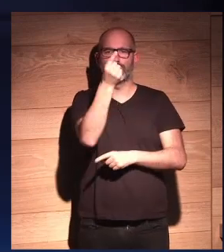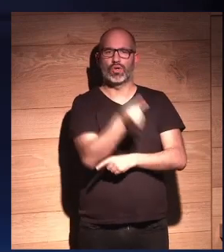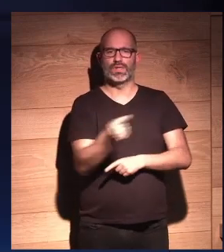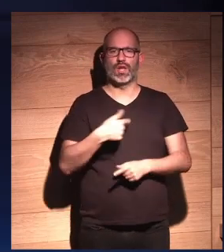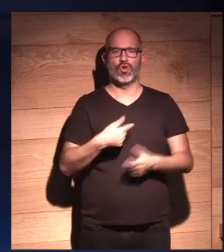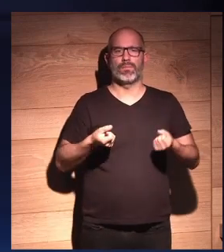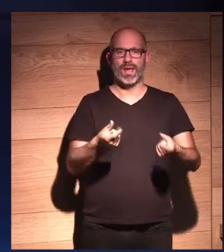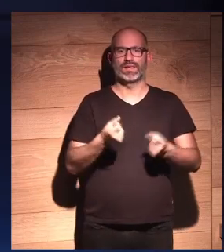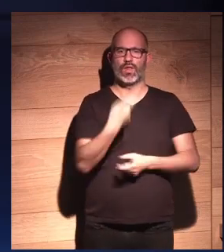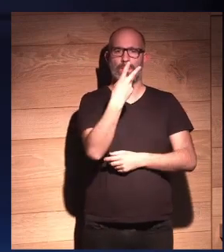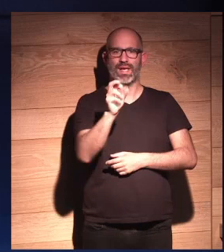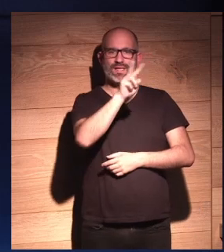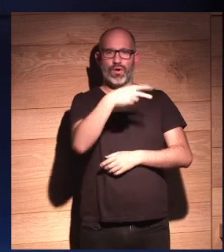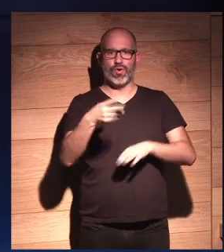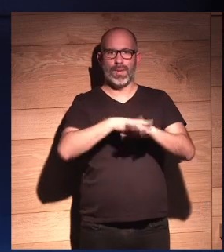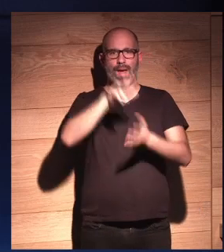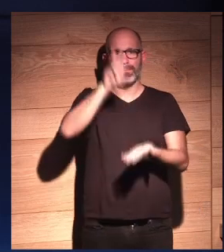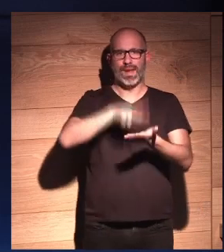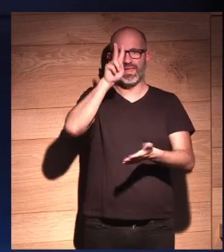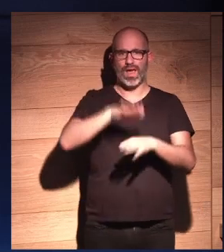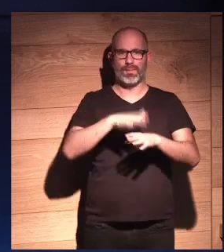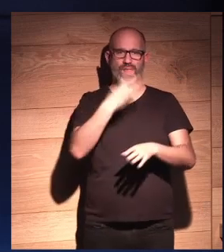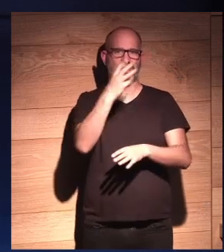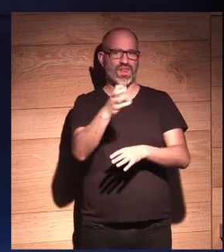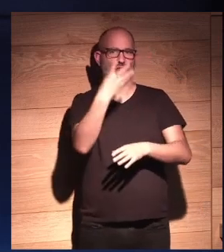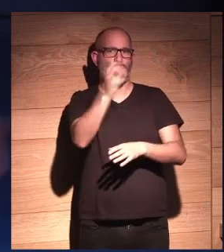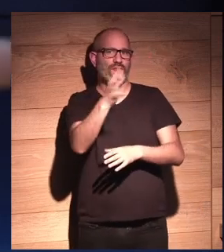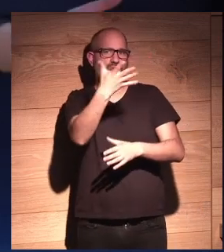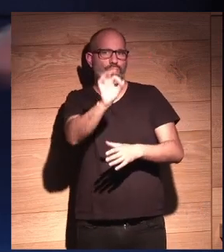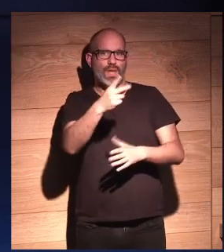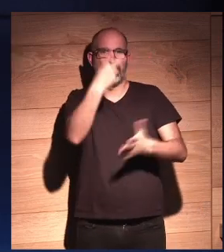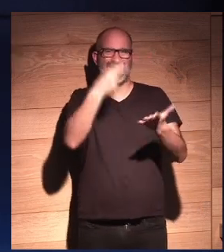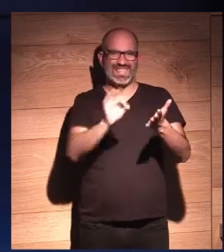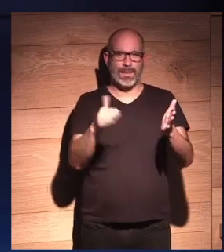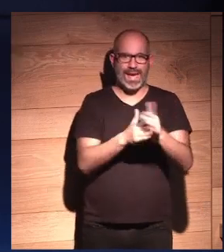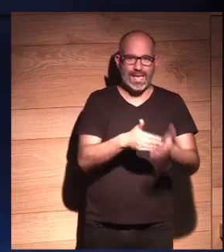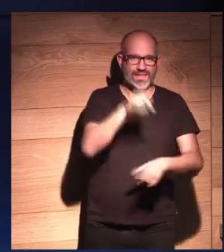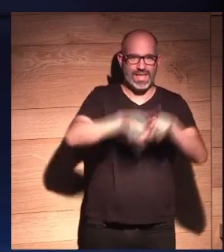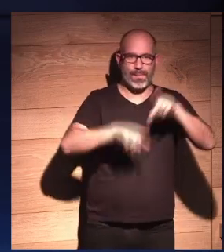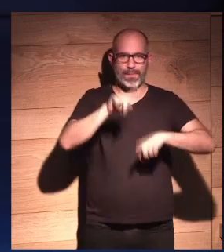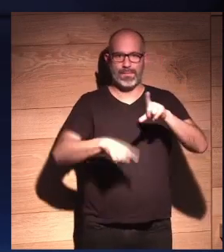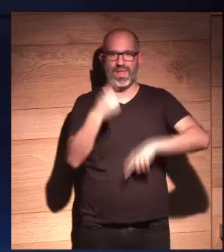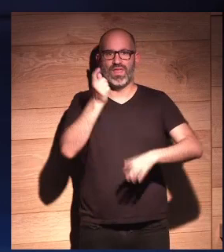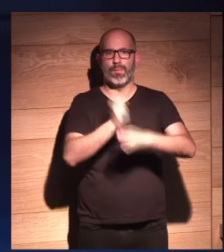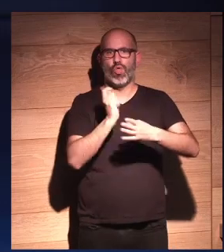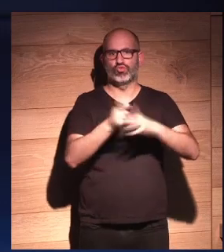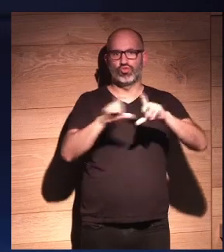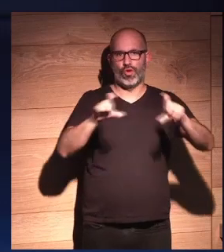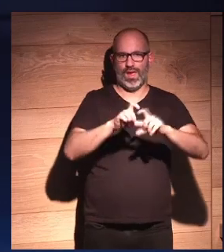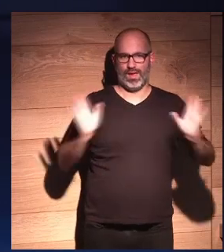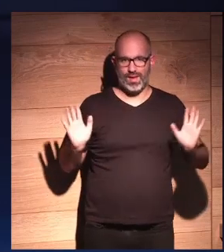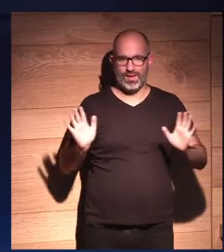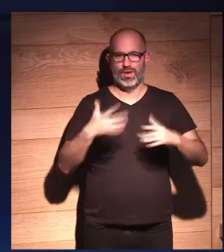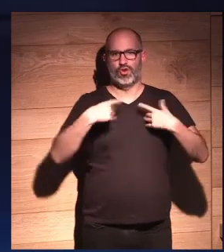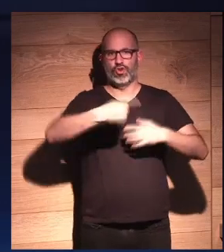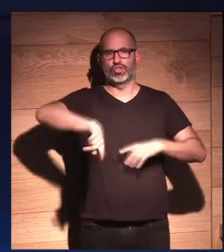me he gastado 20 euros para validar mi proyecto, 30 euros, 50, 100, 20.000. Bueno, depende de la productora y eso. Normalmente